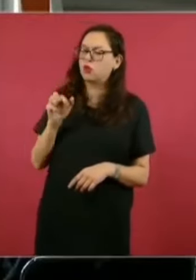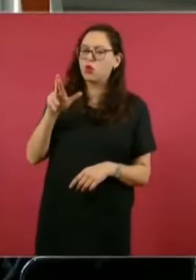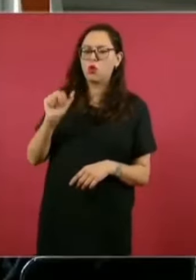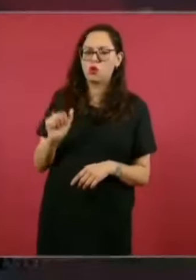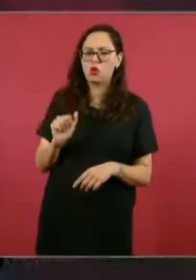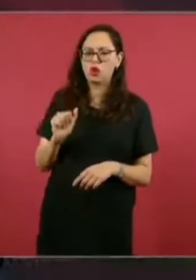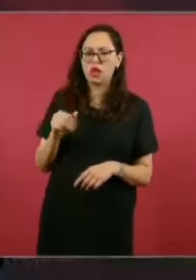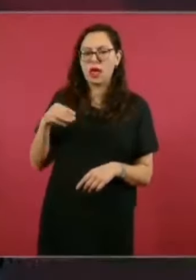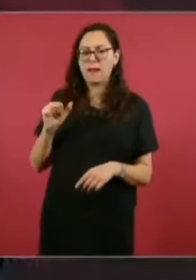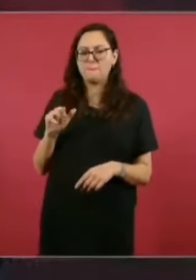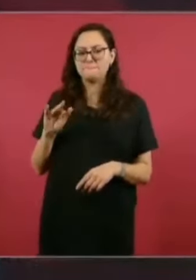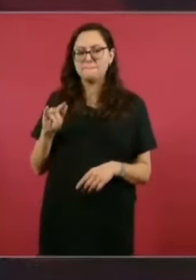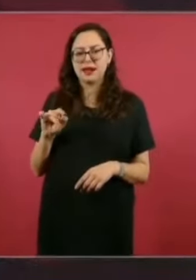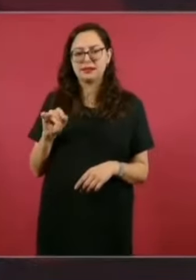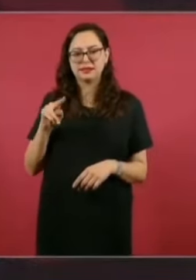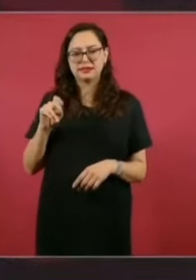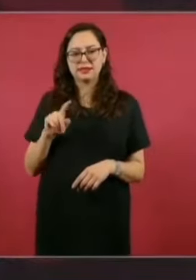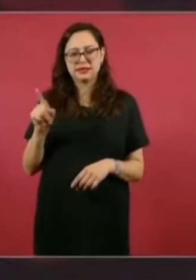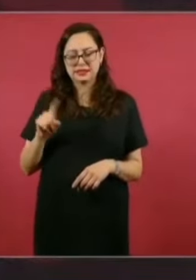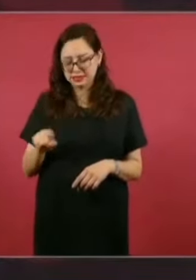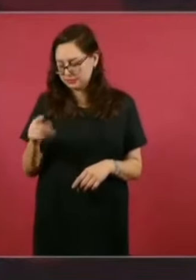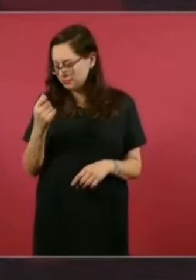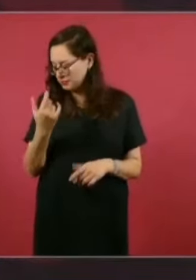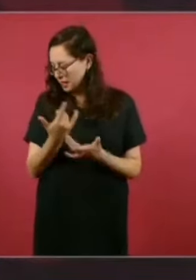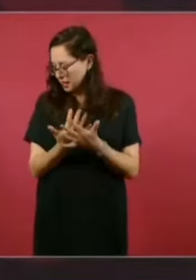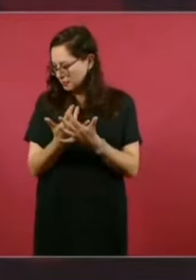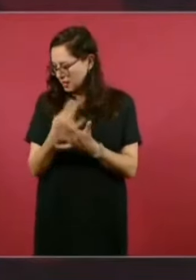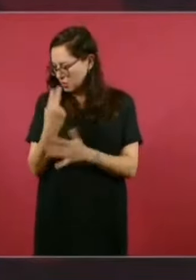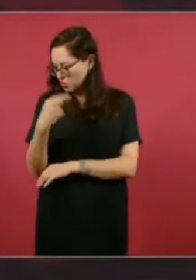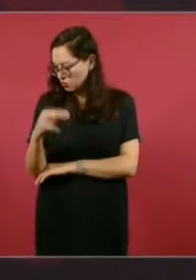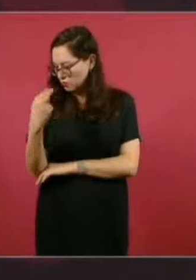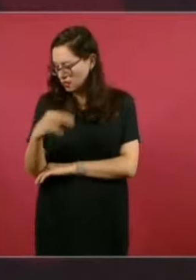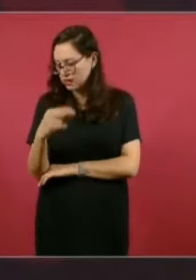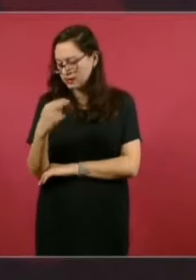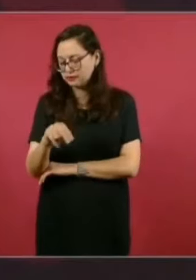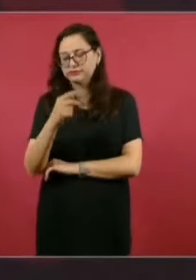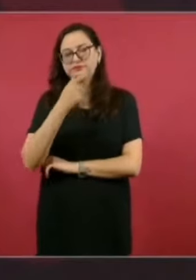Mora Martínez, ahora me acuerdo de su nombre,